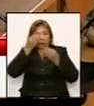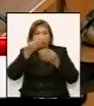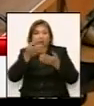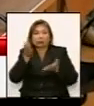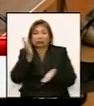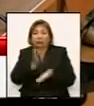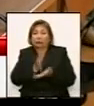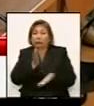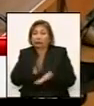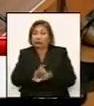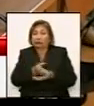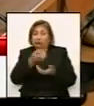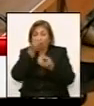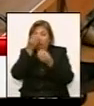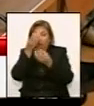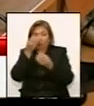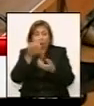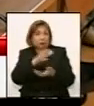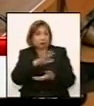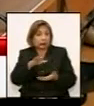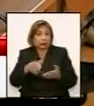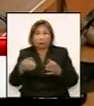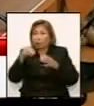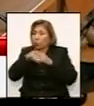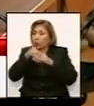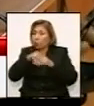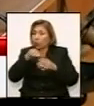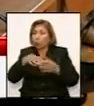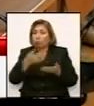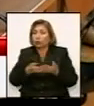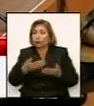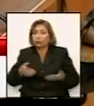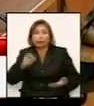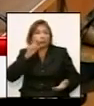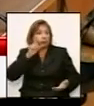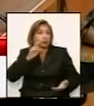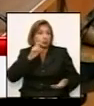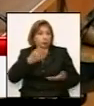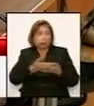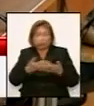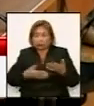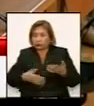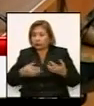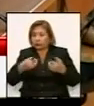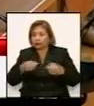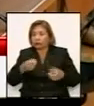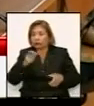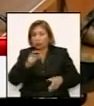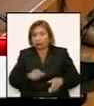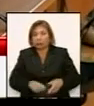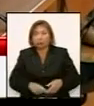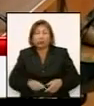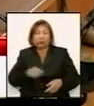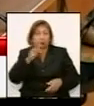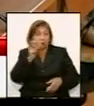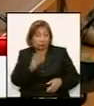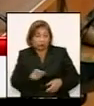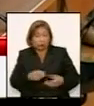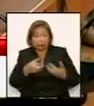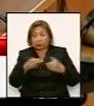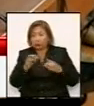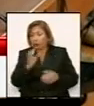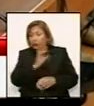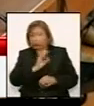castiga la difusión así el registro y el almacenamiento del material íntimo haya sido recibido con el consentimiento de la víctima. Si la difusión es